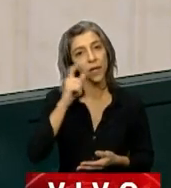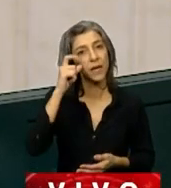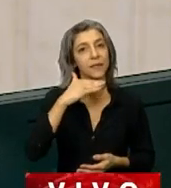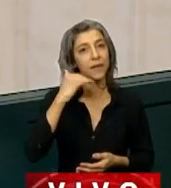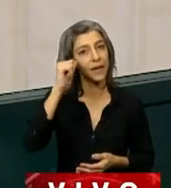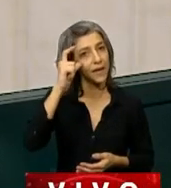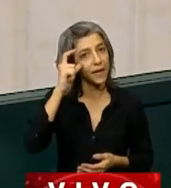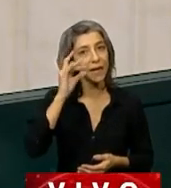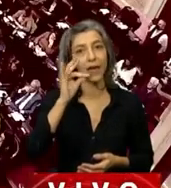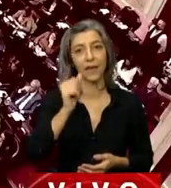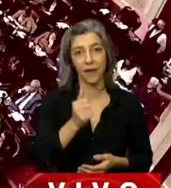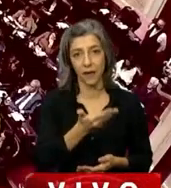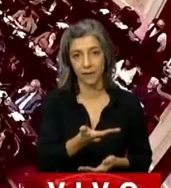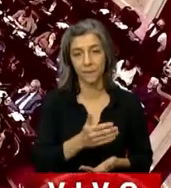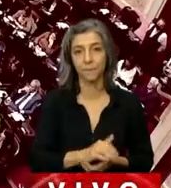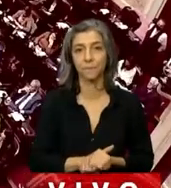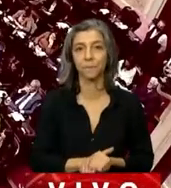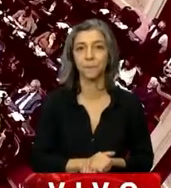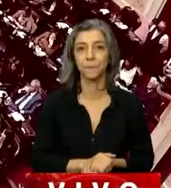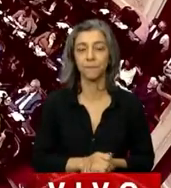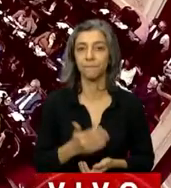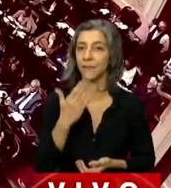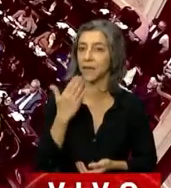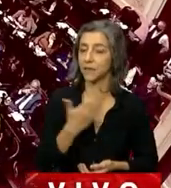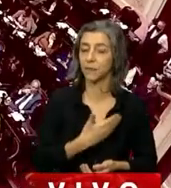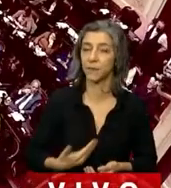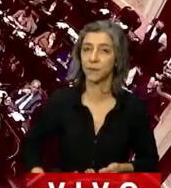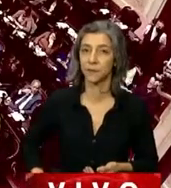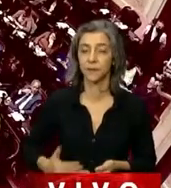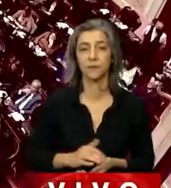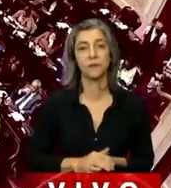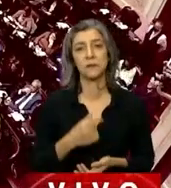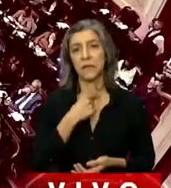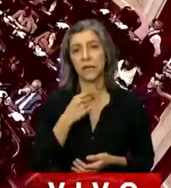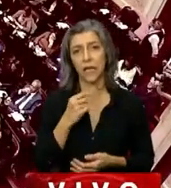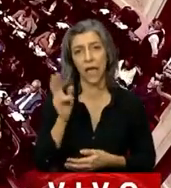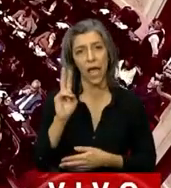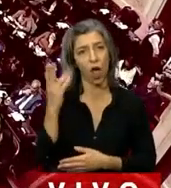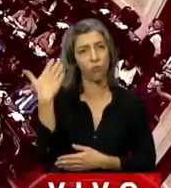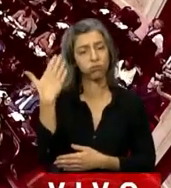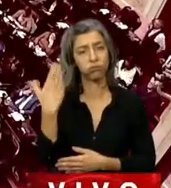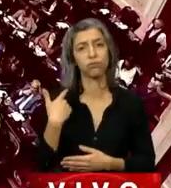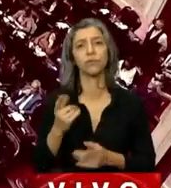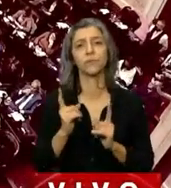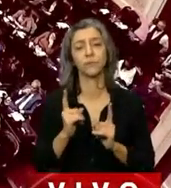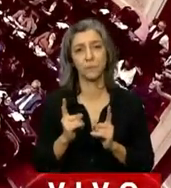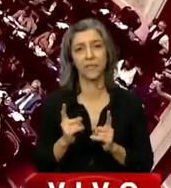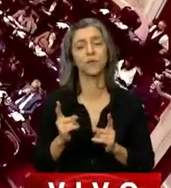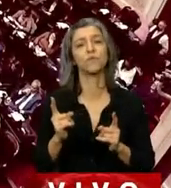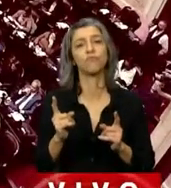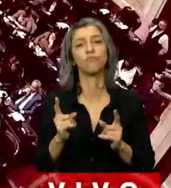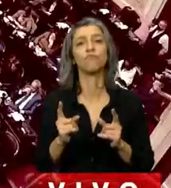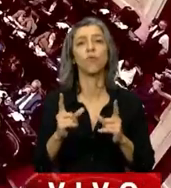de la palabra. Gracias, señor presidente. Vengo a hacer una cuestión de privilegio en los términos del artículo